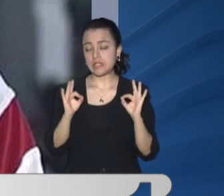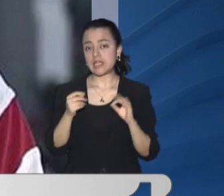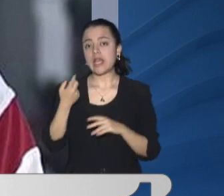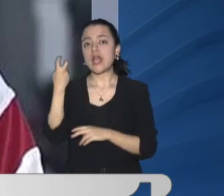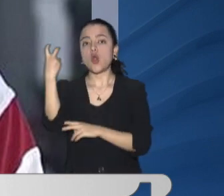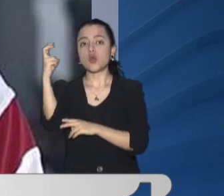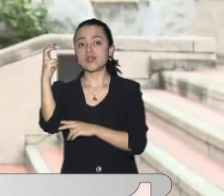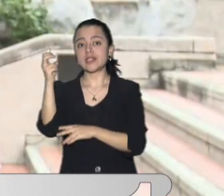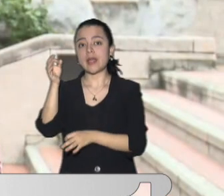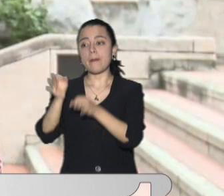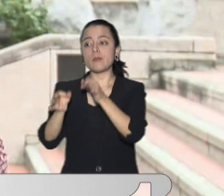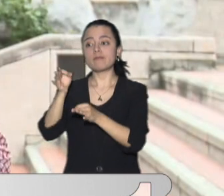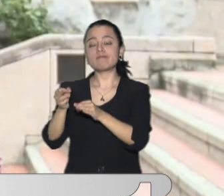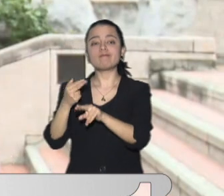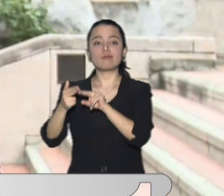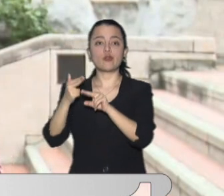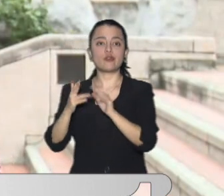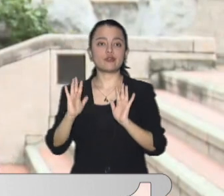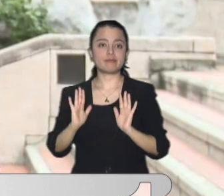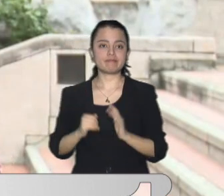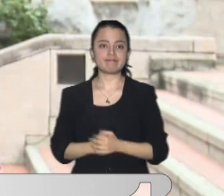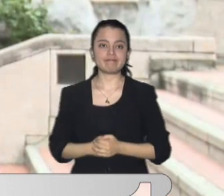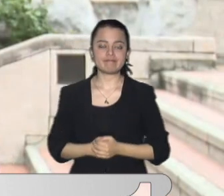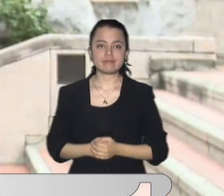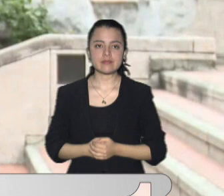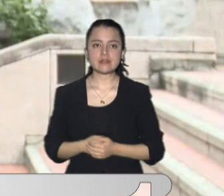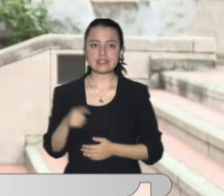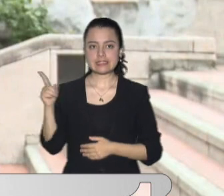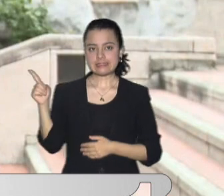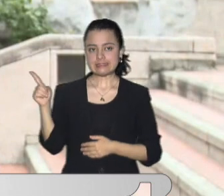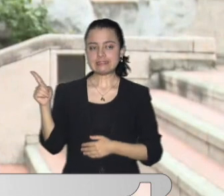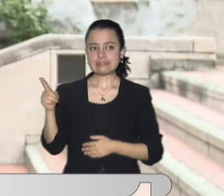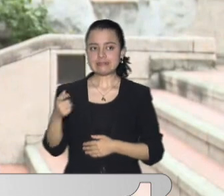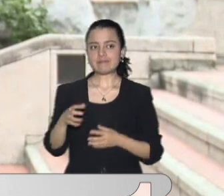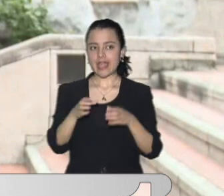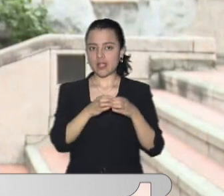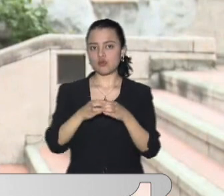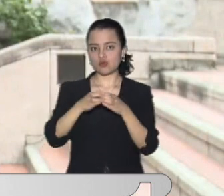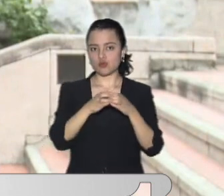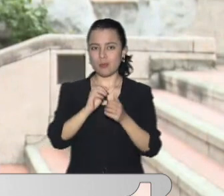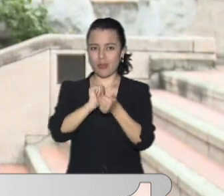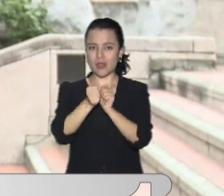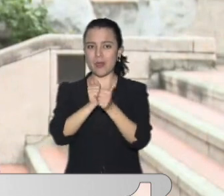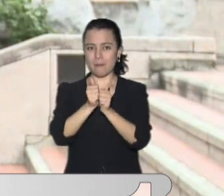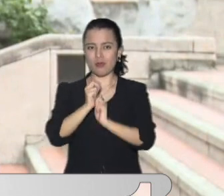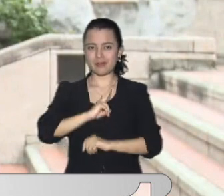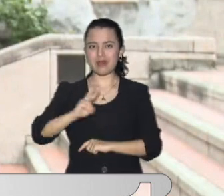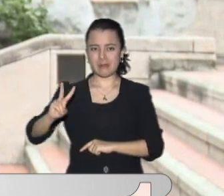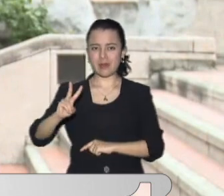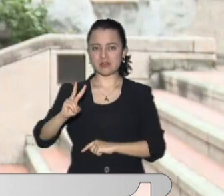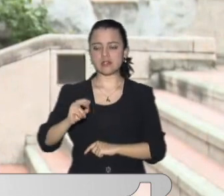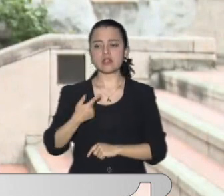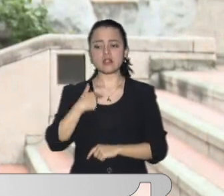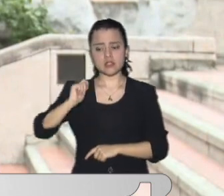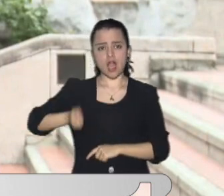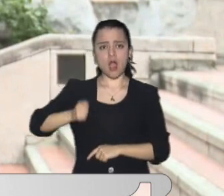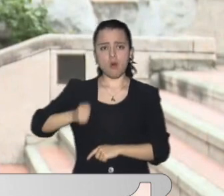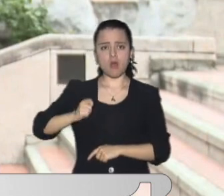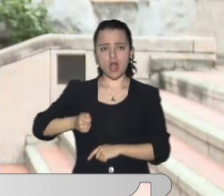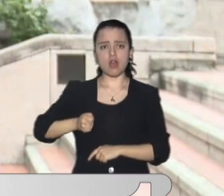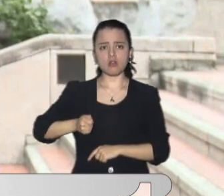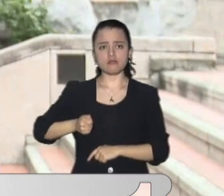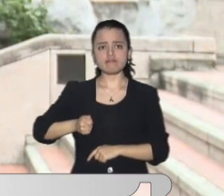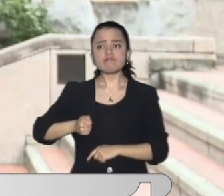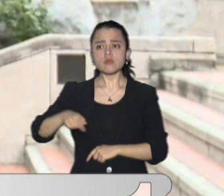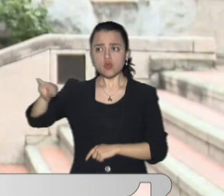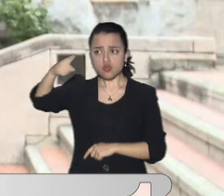de la justicia. Ender Valle, la autoridad deportiva del departamento del Valle del Cauca, puso a disposición su equipo jurídico para que si